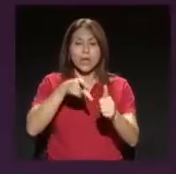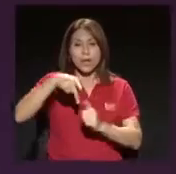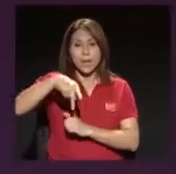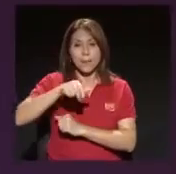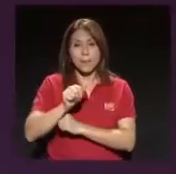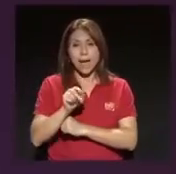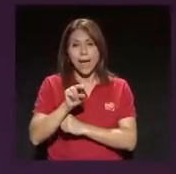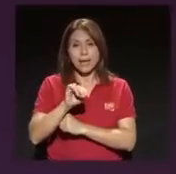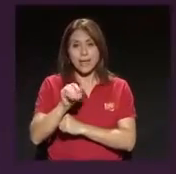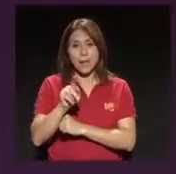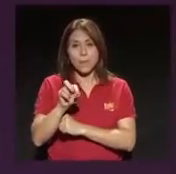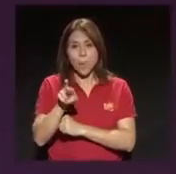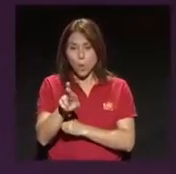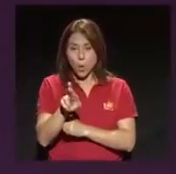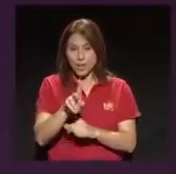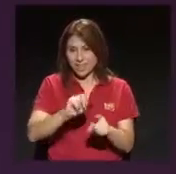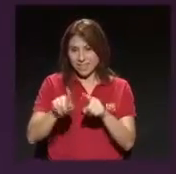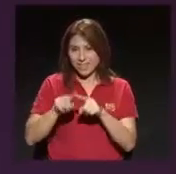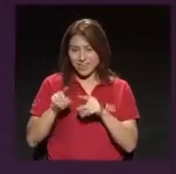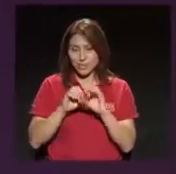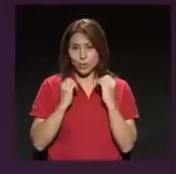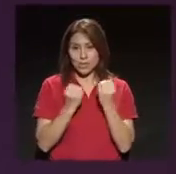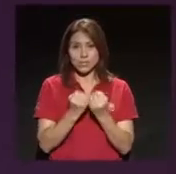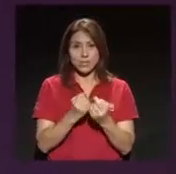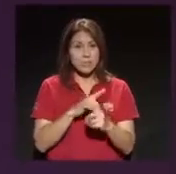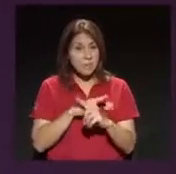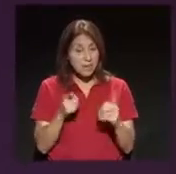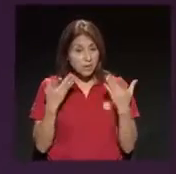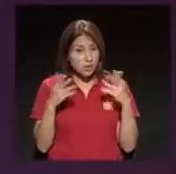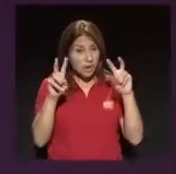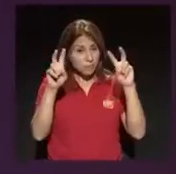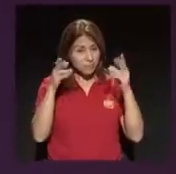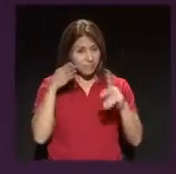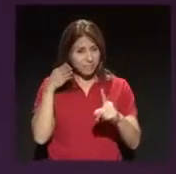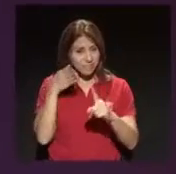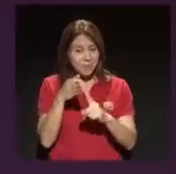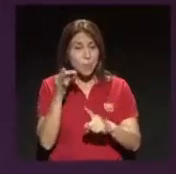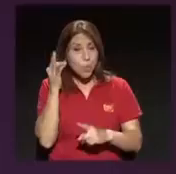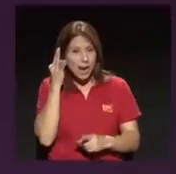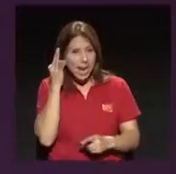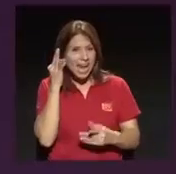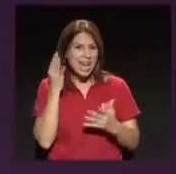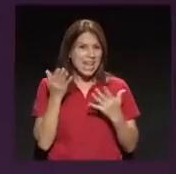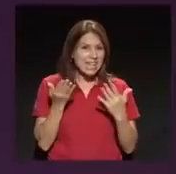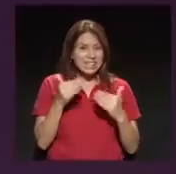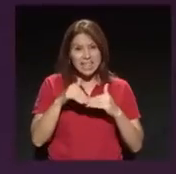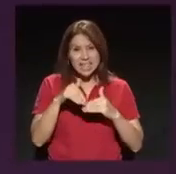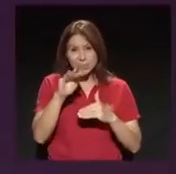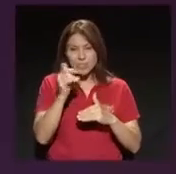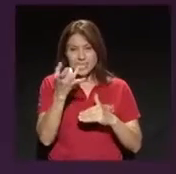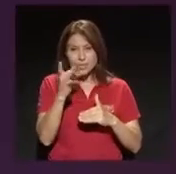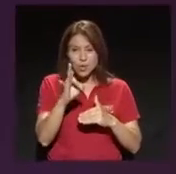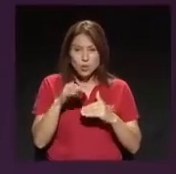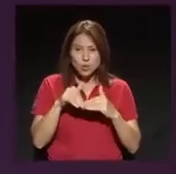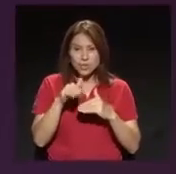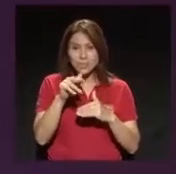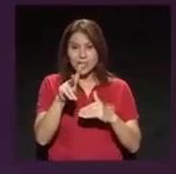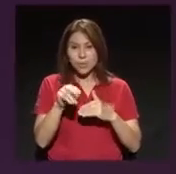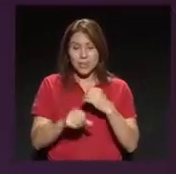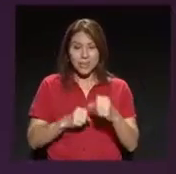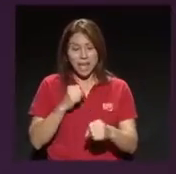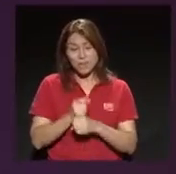otras organizaciones, ¿verdad? Pero en mujeres, ya, digamos, ya después de los 18, 20 años, es poquito el